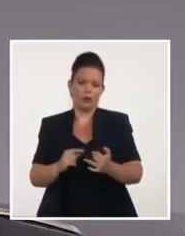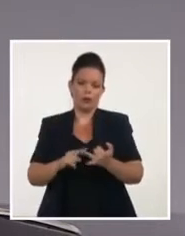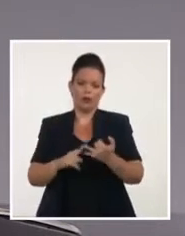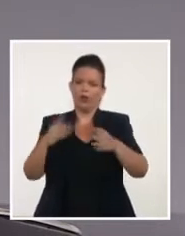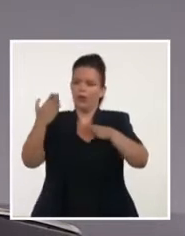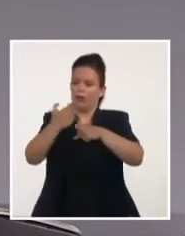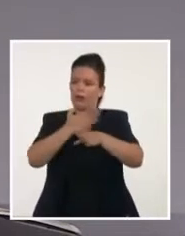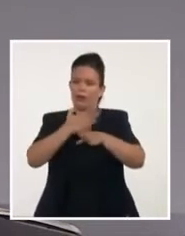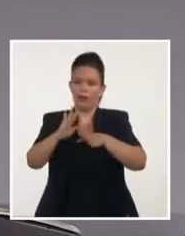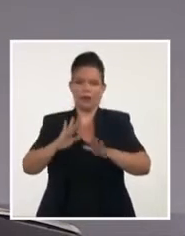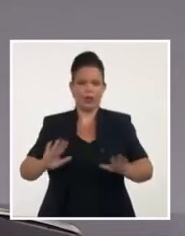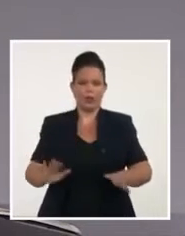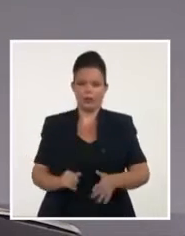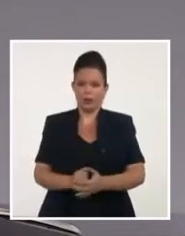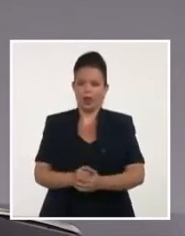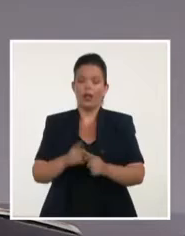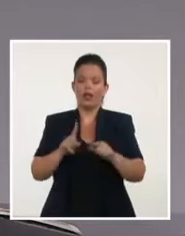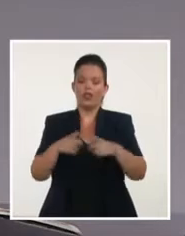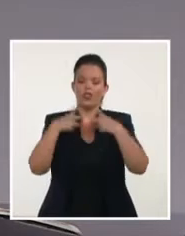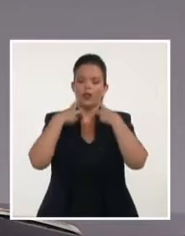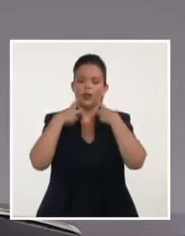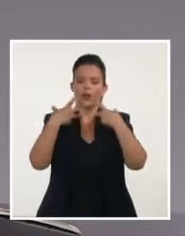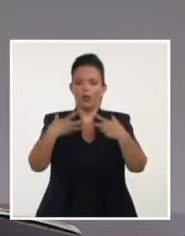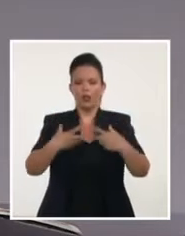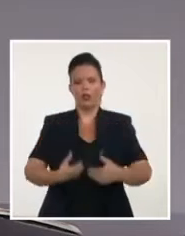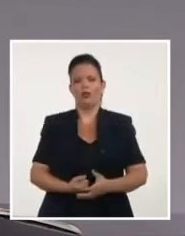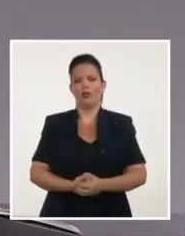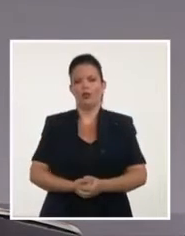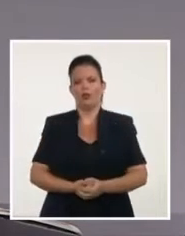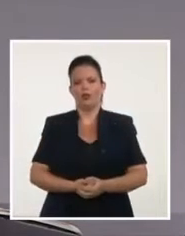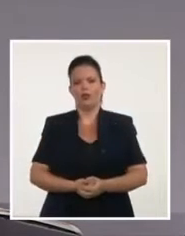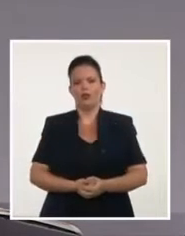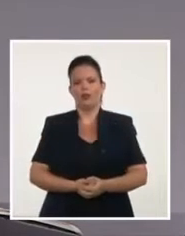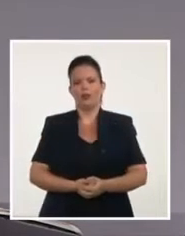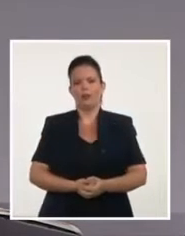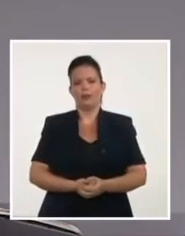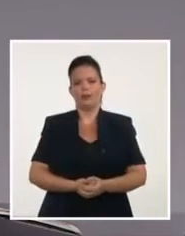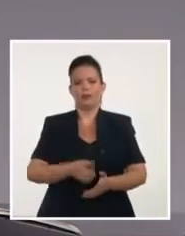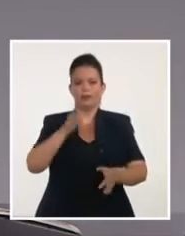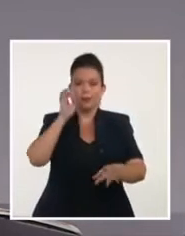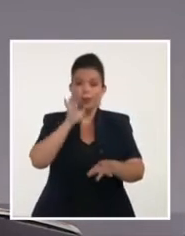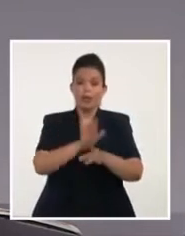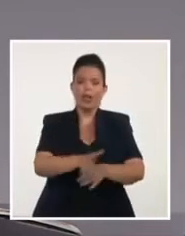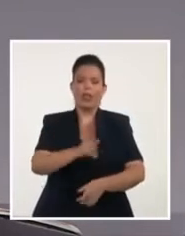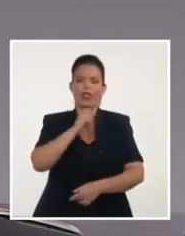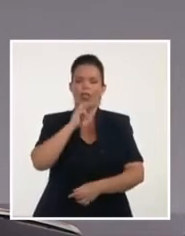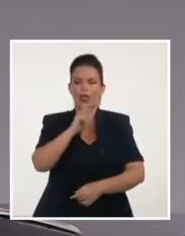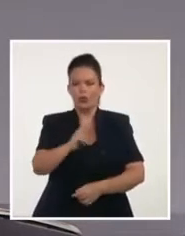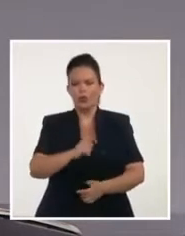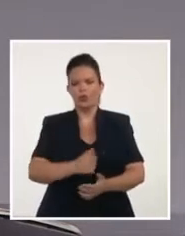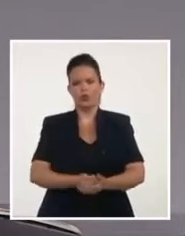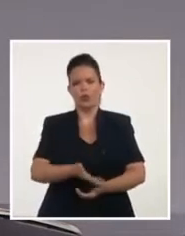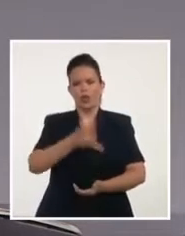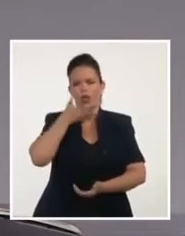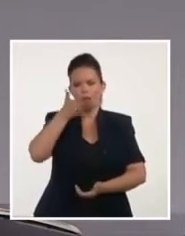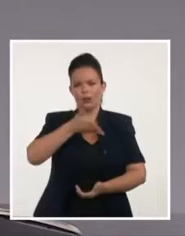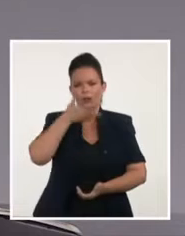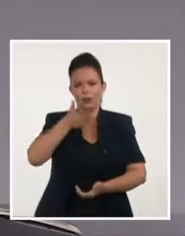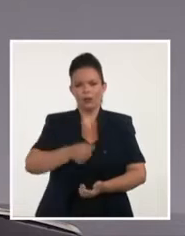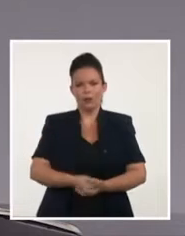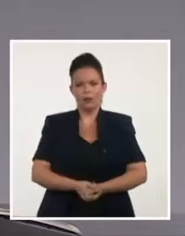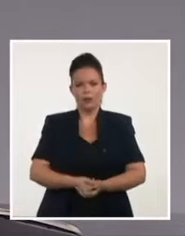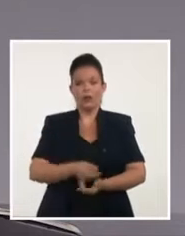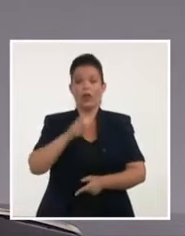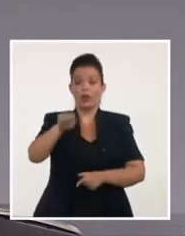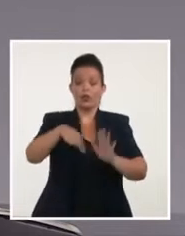un elemento importante, haber hecho esa denuncia con la rapidez que se ha hecho, con lo que te demuestra que tenemos una población